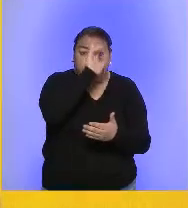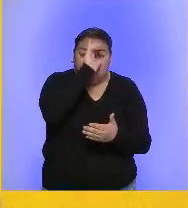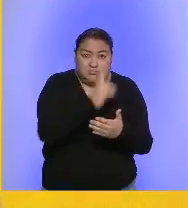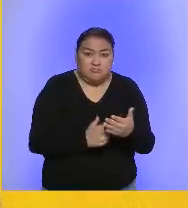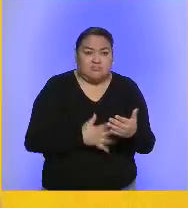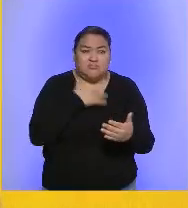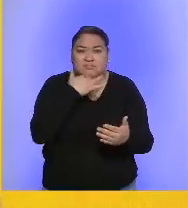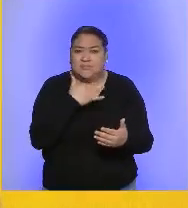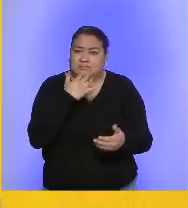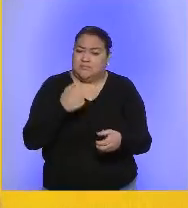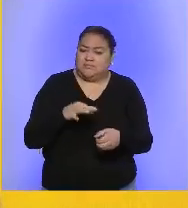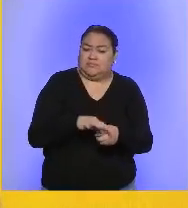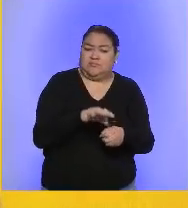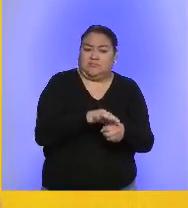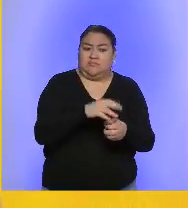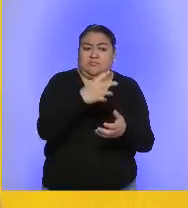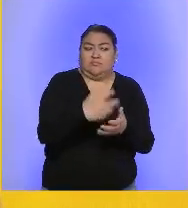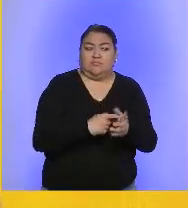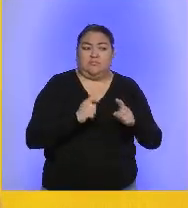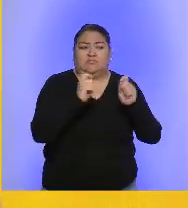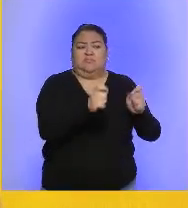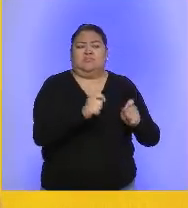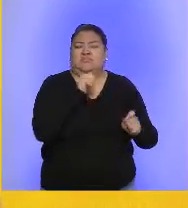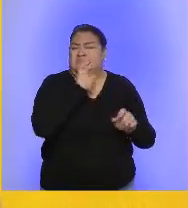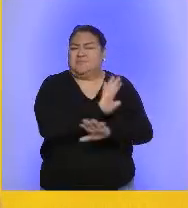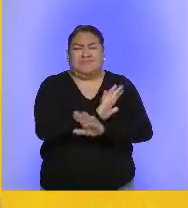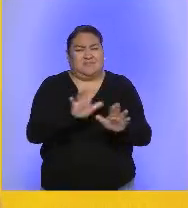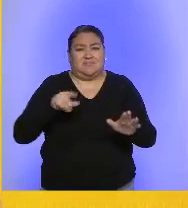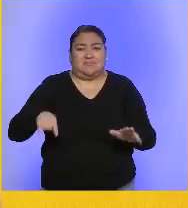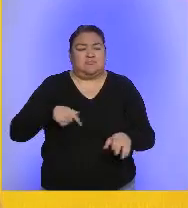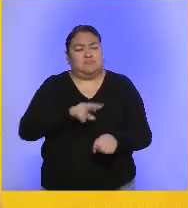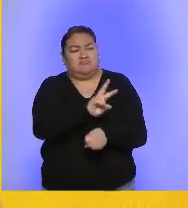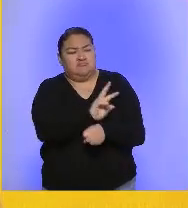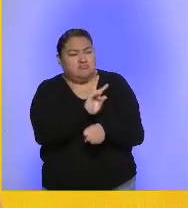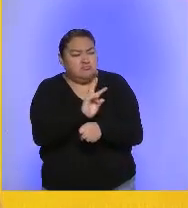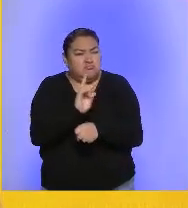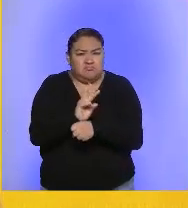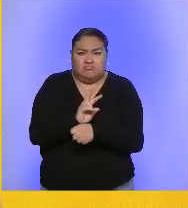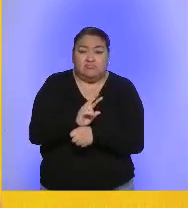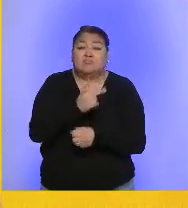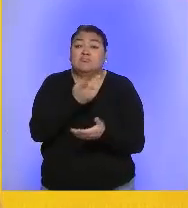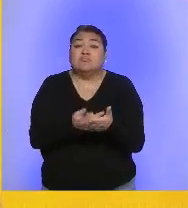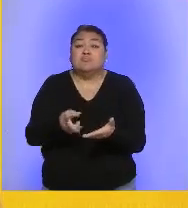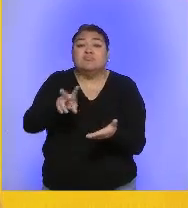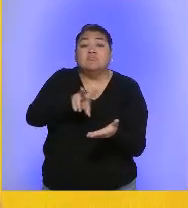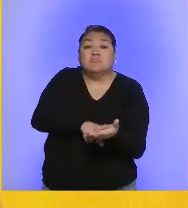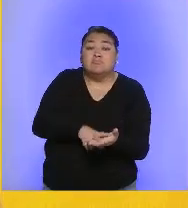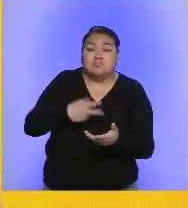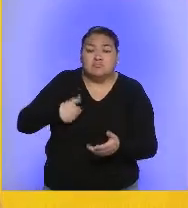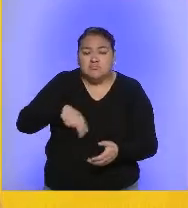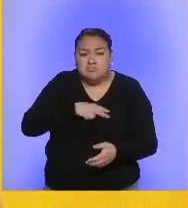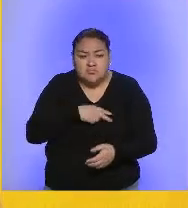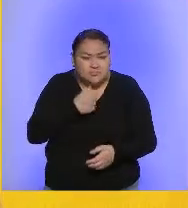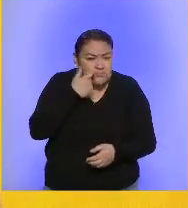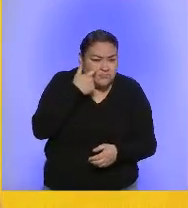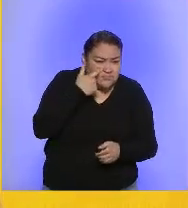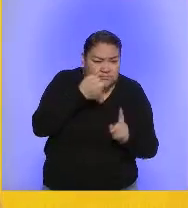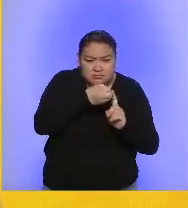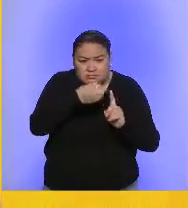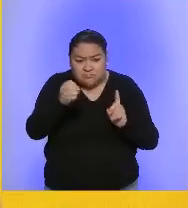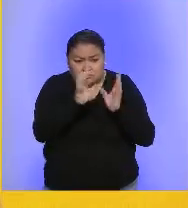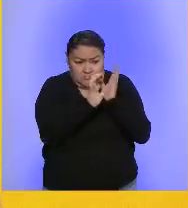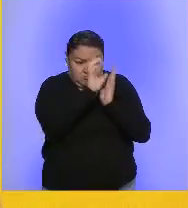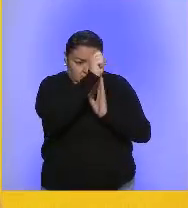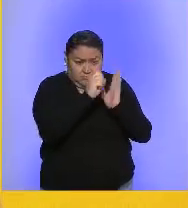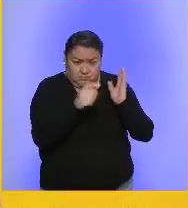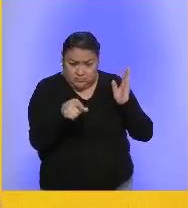gobierna. Pero sobre todo también realizamos control concreto de constitucionalidad y convencionalidad